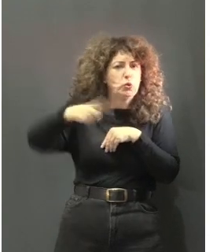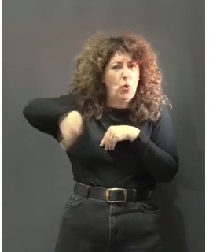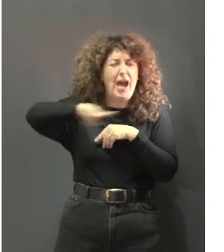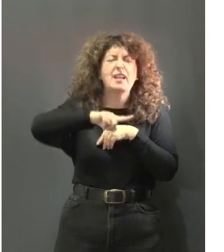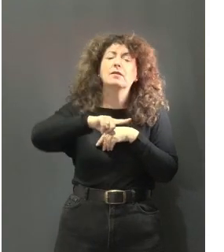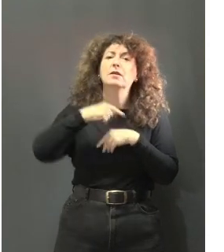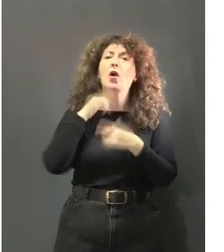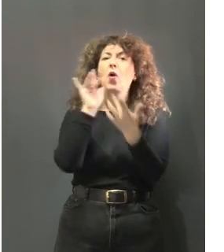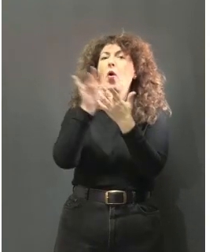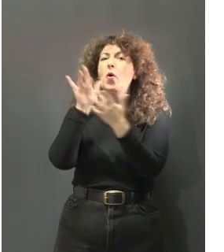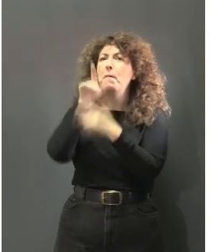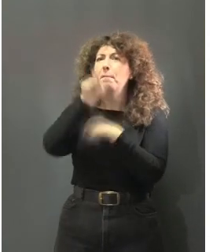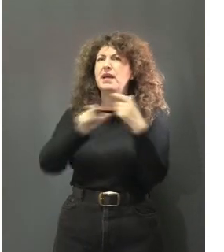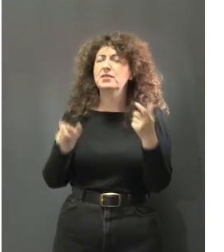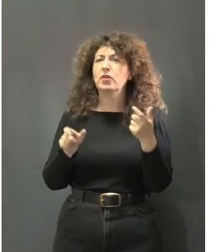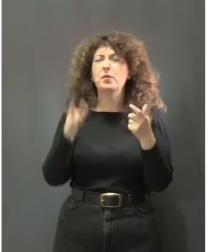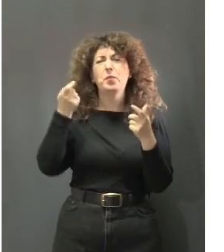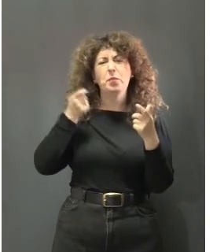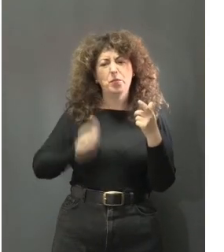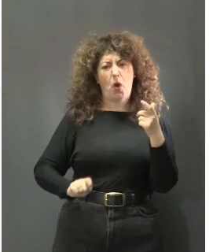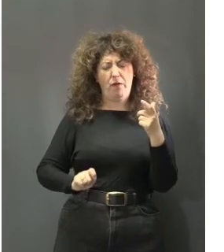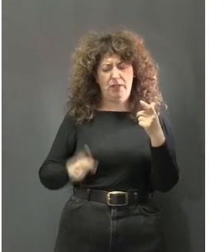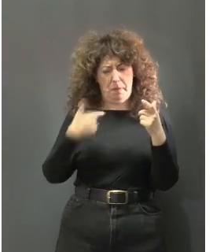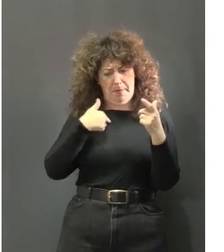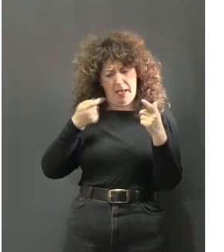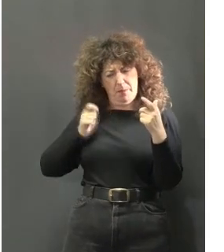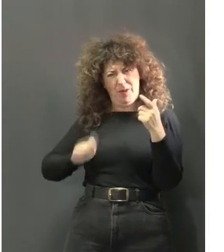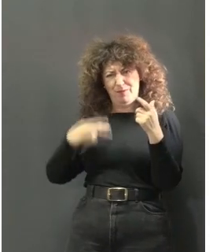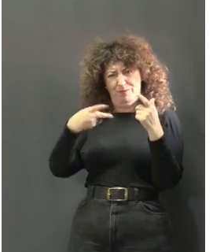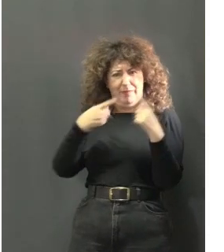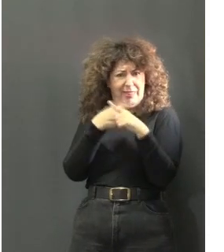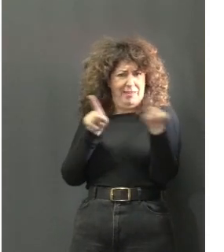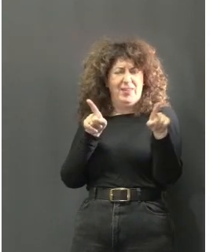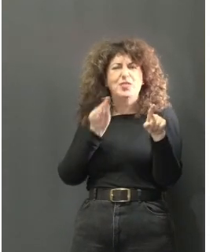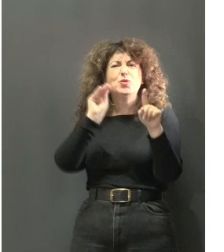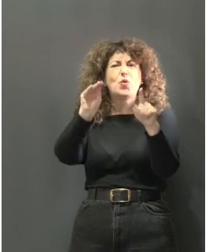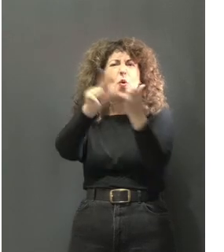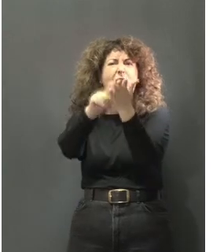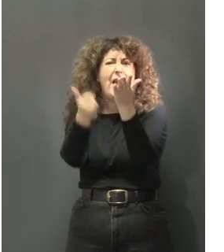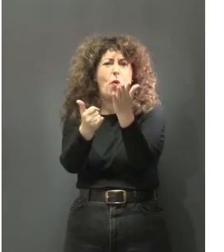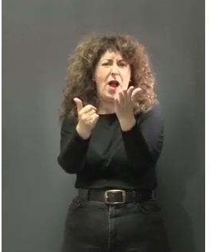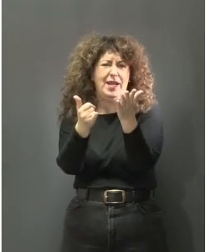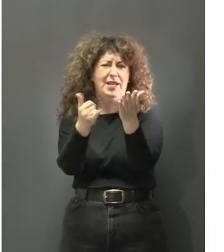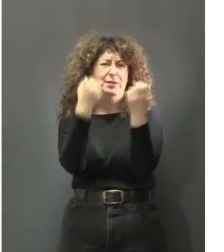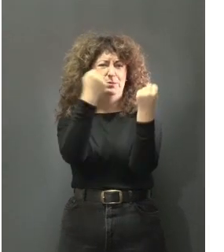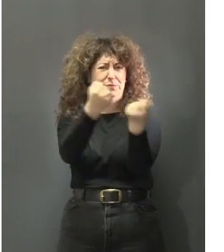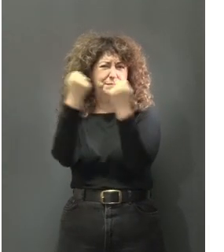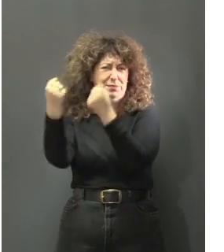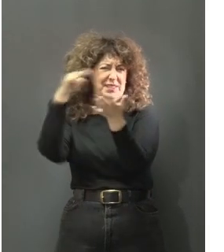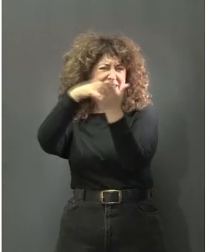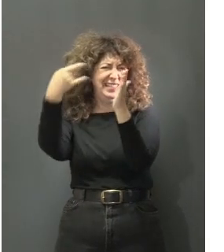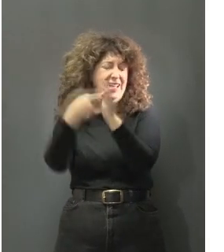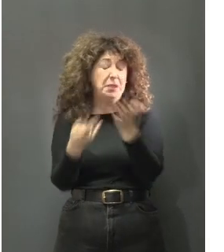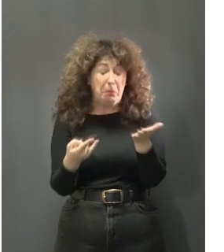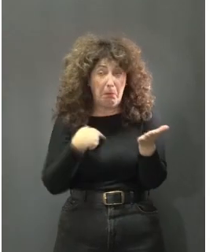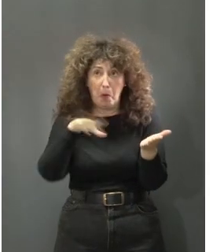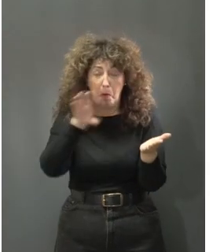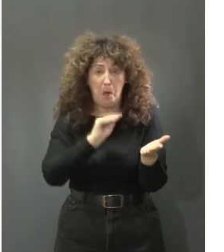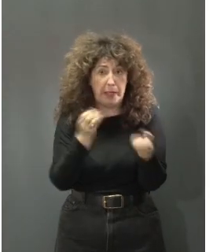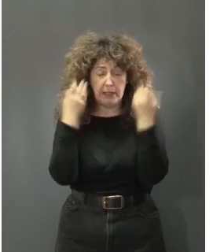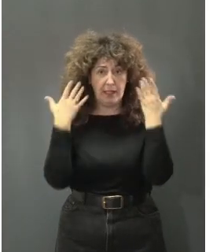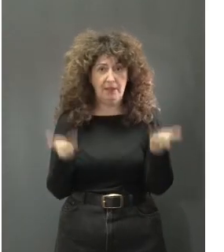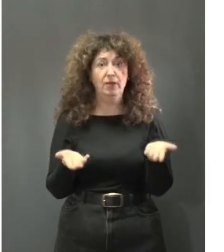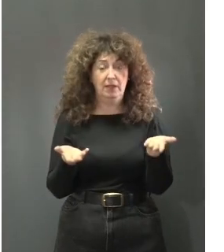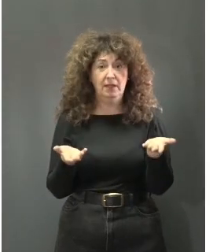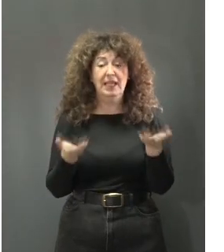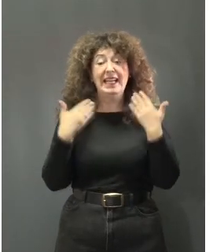con personas que tienen unas profesiones distintas a las nuestras y utilizan un lenguaje muy técnico y entonces a lo mejor no lo entendemos. Pues